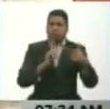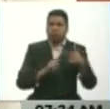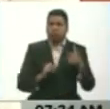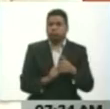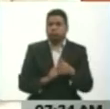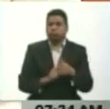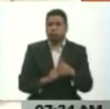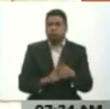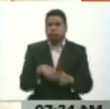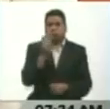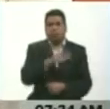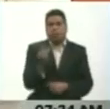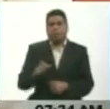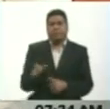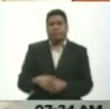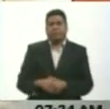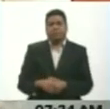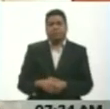tienen